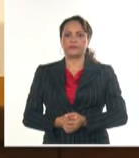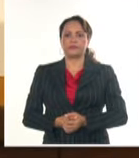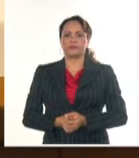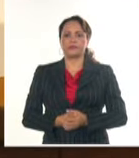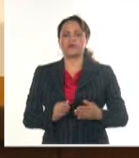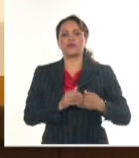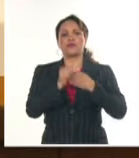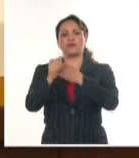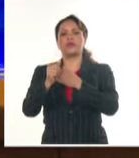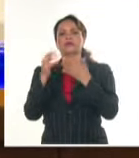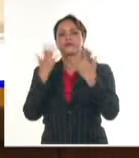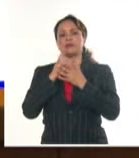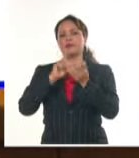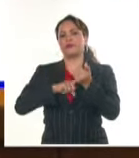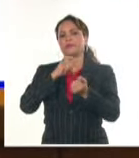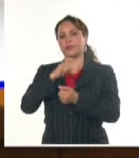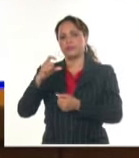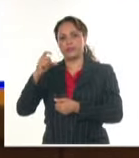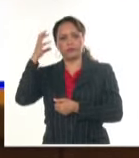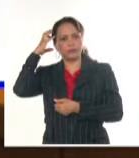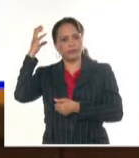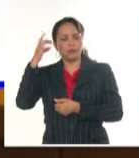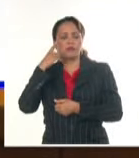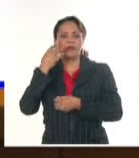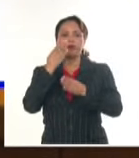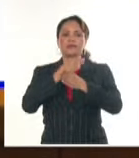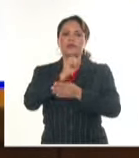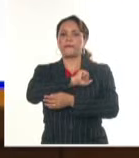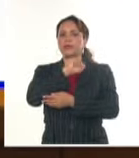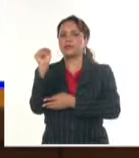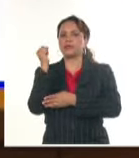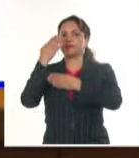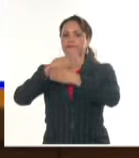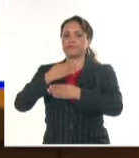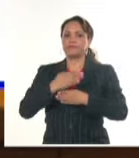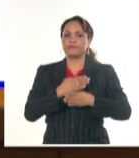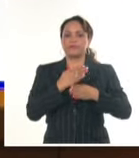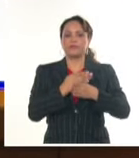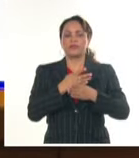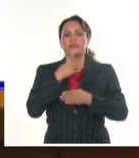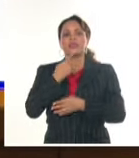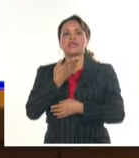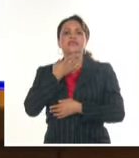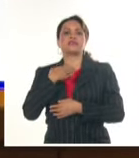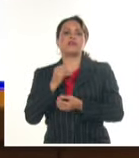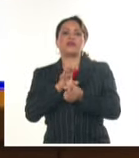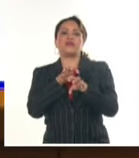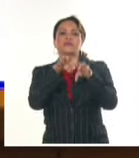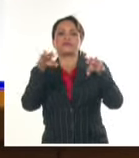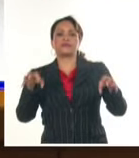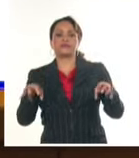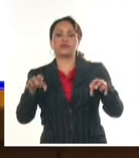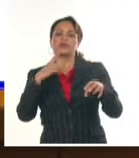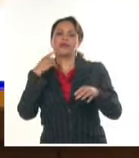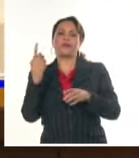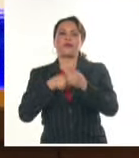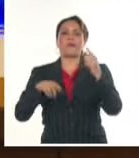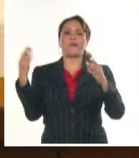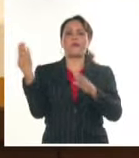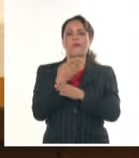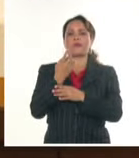y al Estado para vencer las dificultades, los intentos de dividirnos y de socavar el espíritu revolucionario,